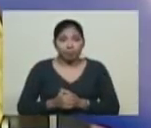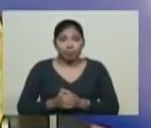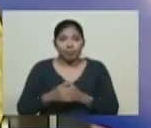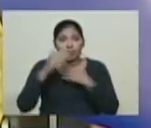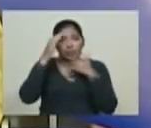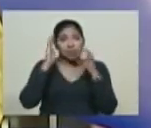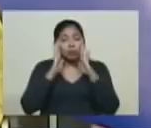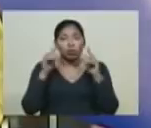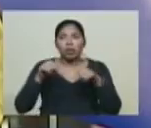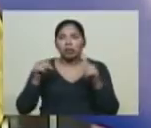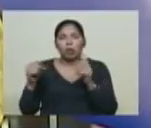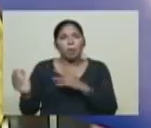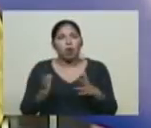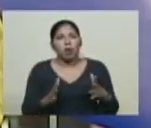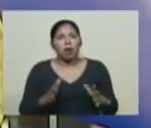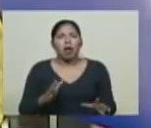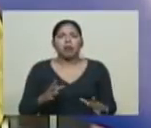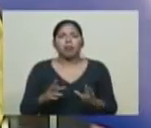uno de los programas